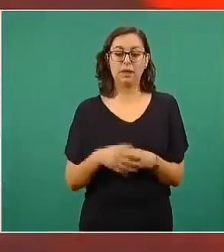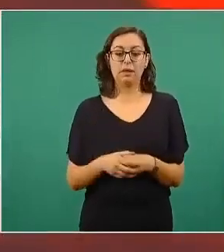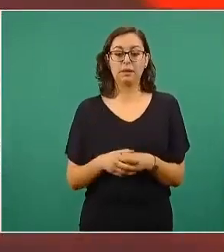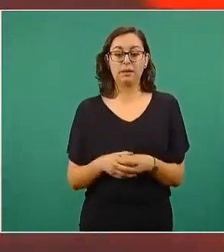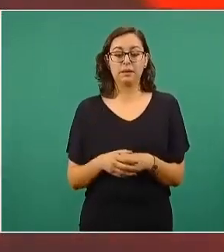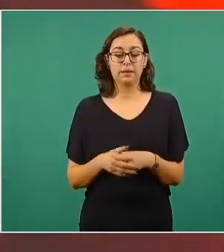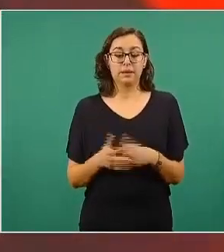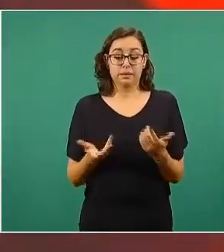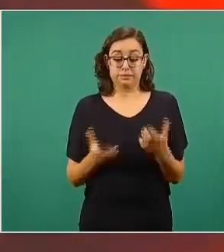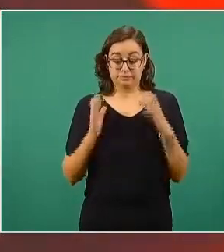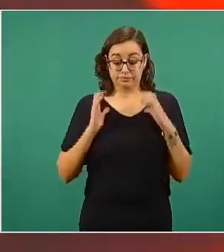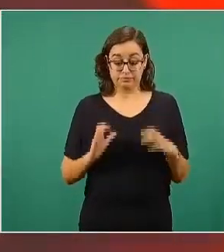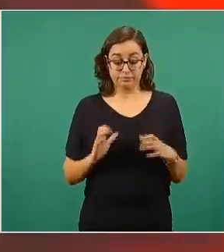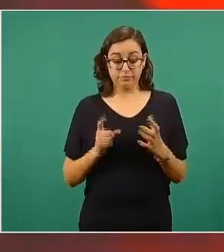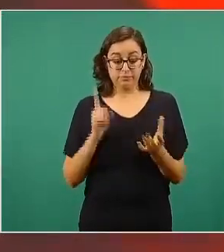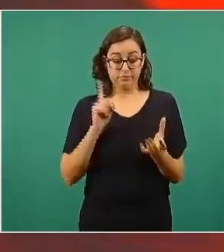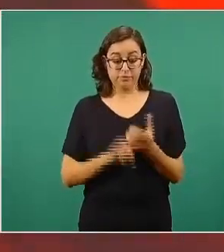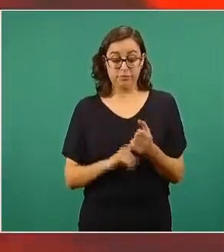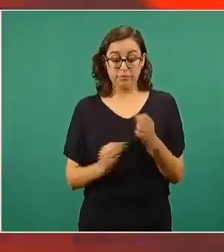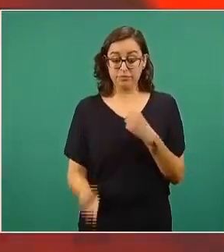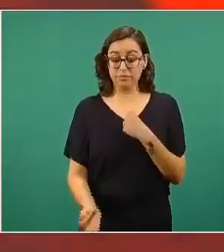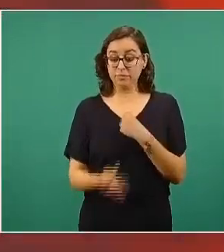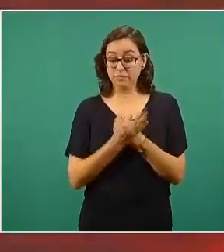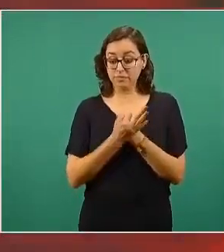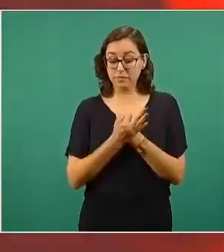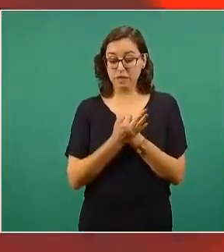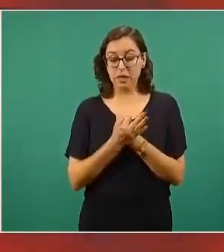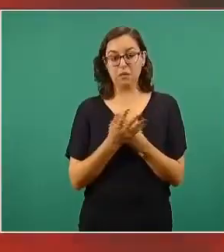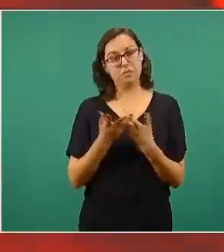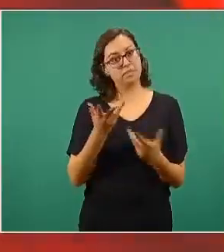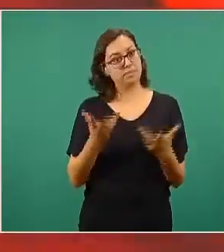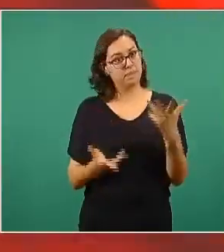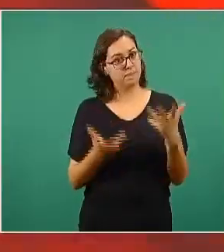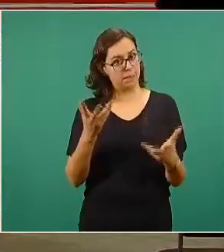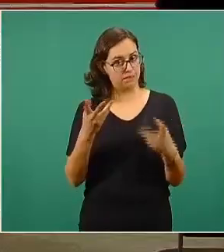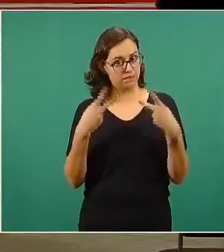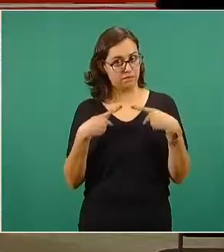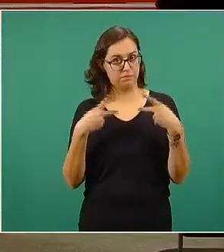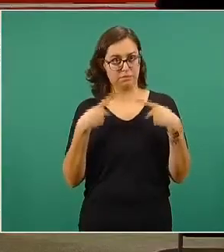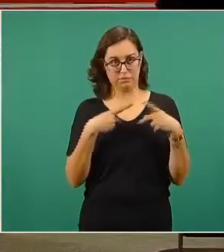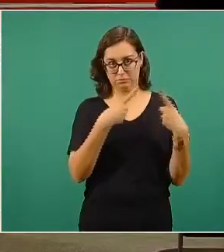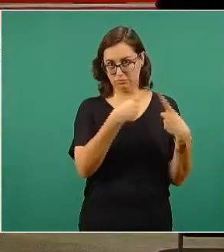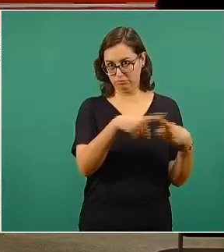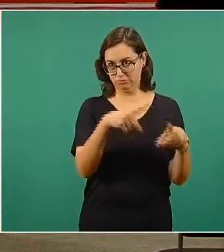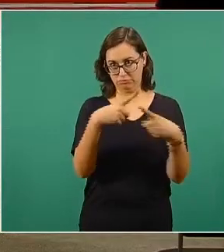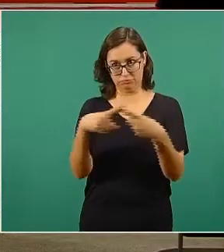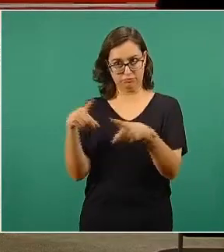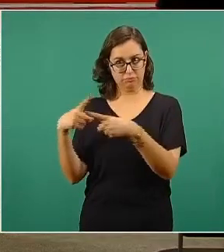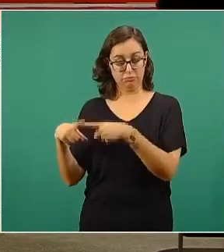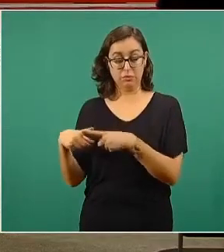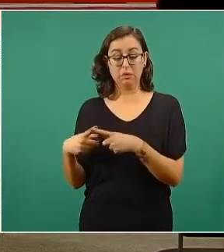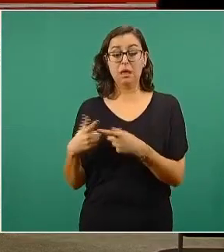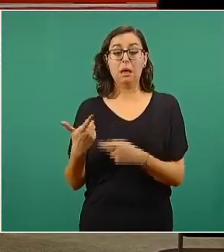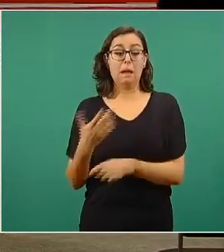tiene una velocidad de respuesta inmune diferente y para cada vacuna hay una